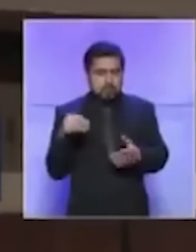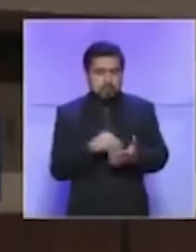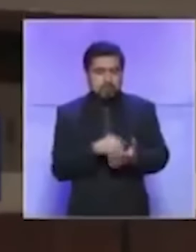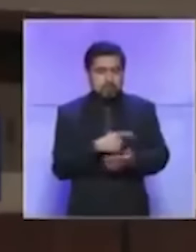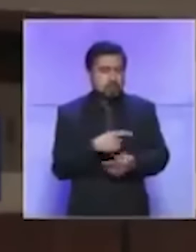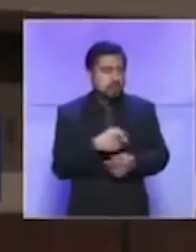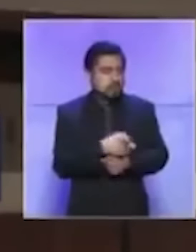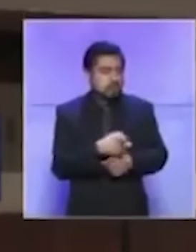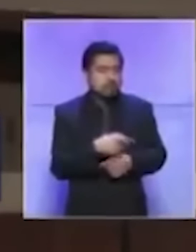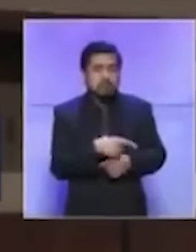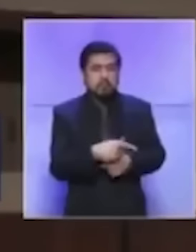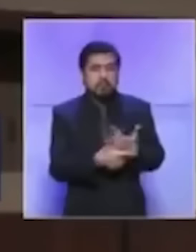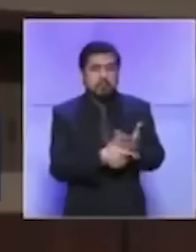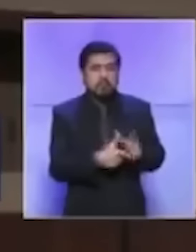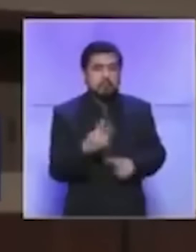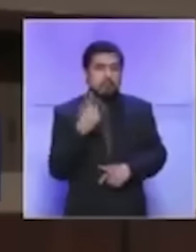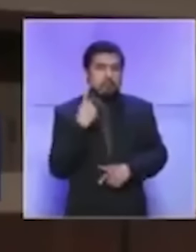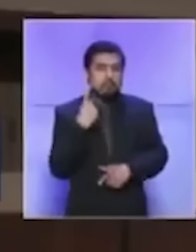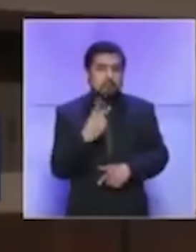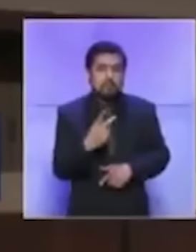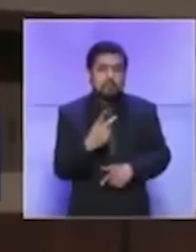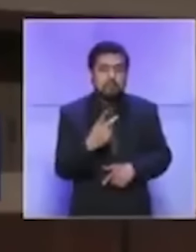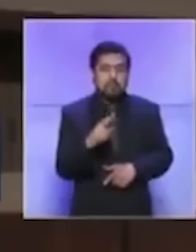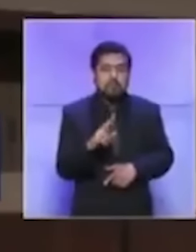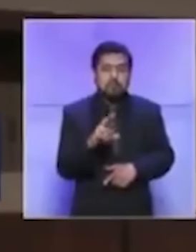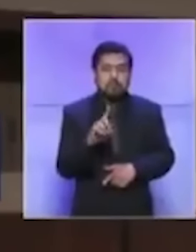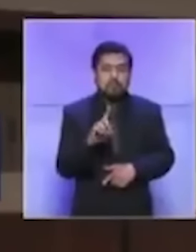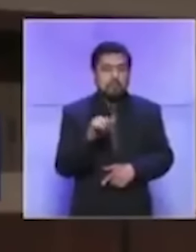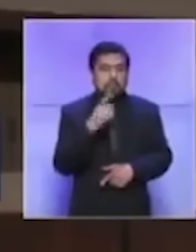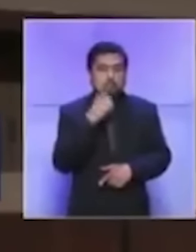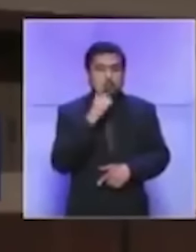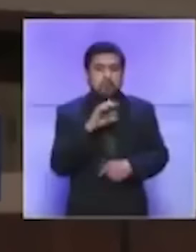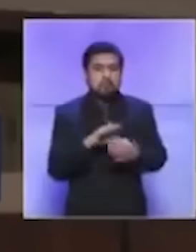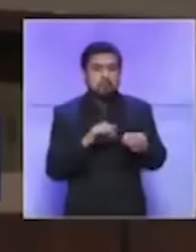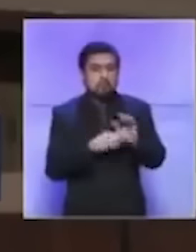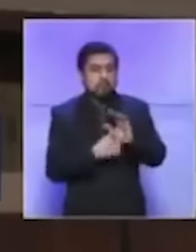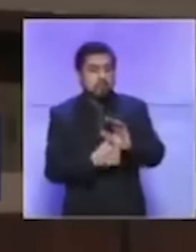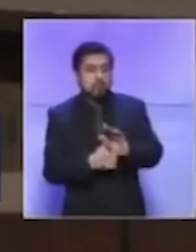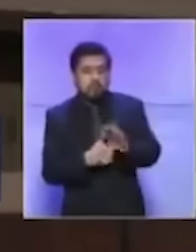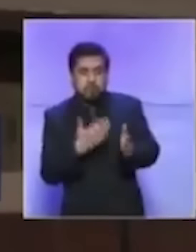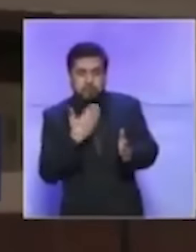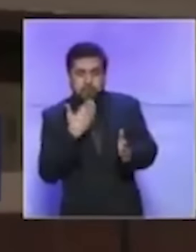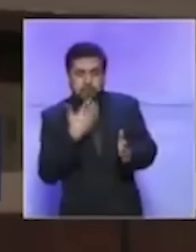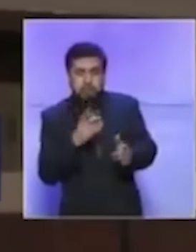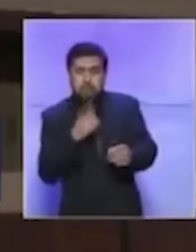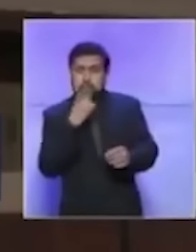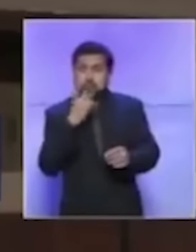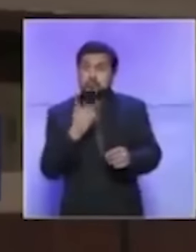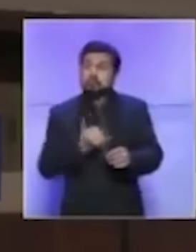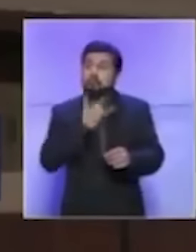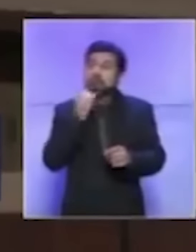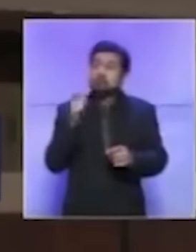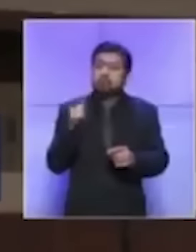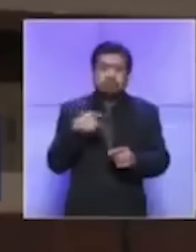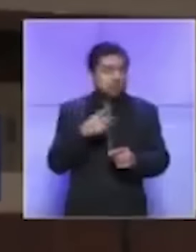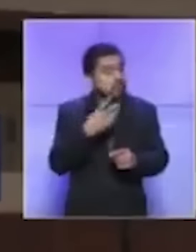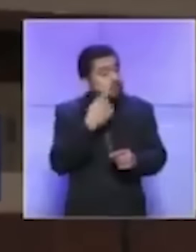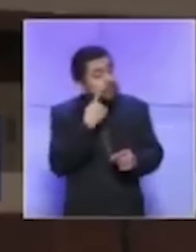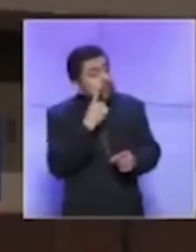el recurrente, el PRD, no logró demostrar por qué el análisis de la unidad técnica fue incorrecto al no proporcionar